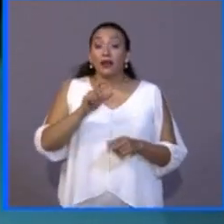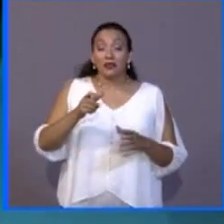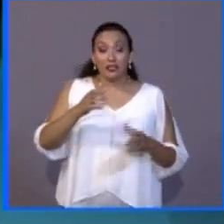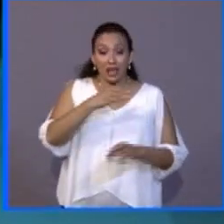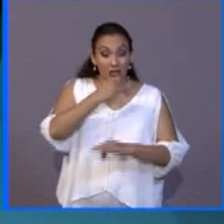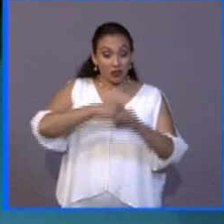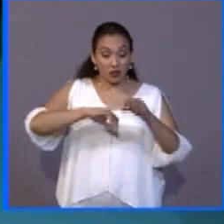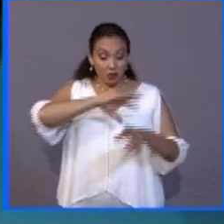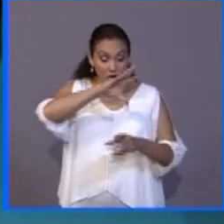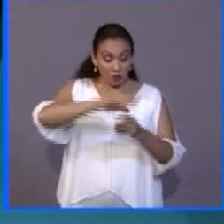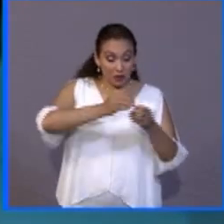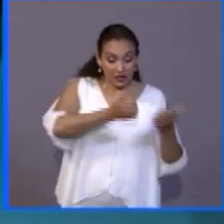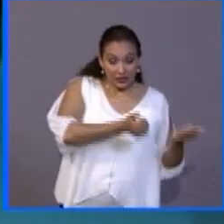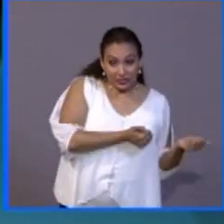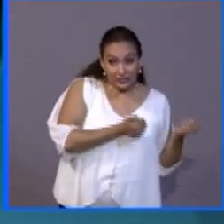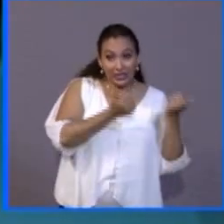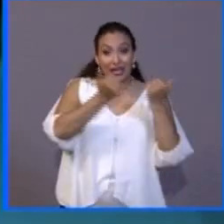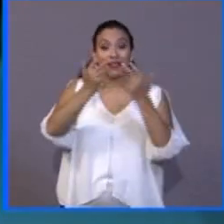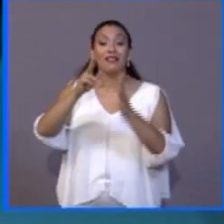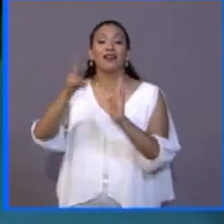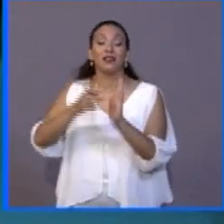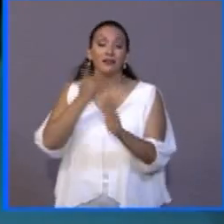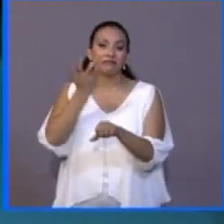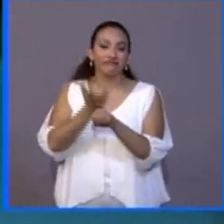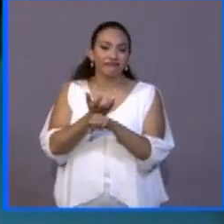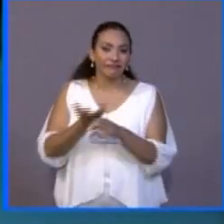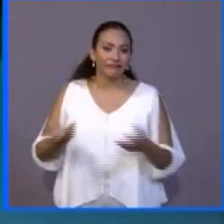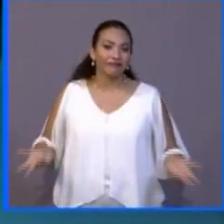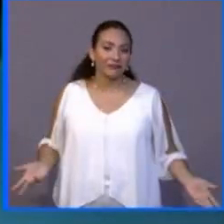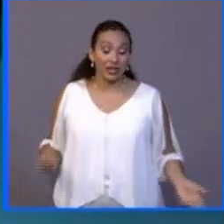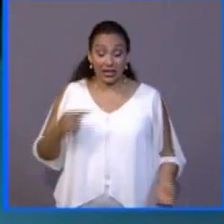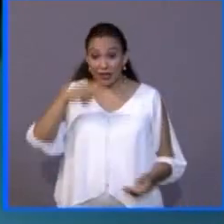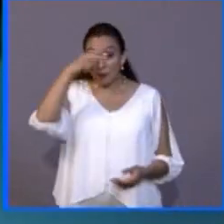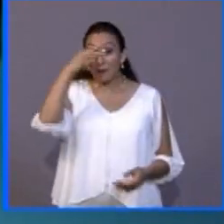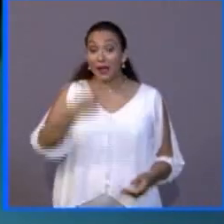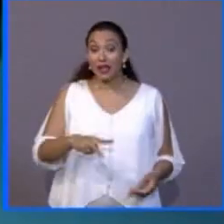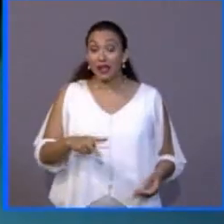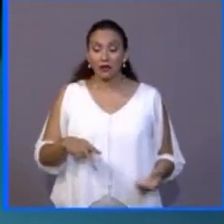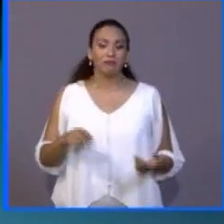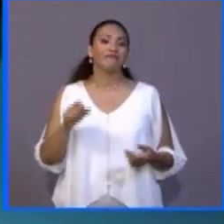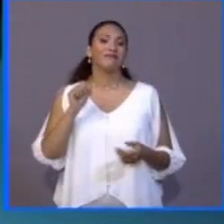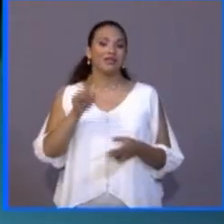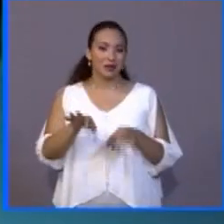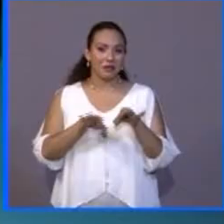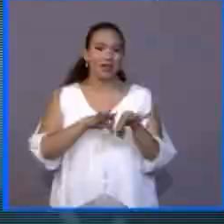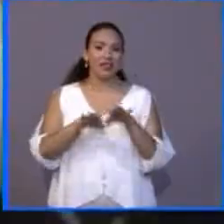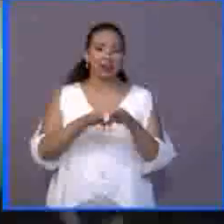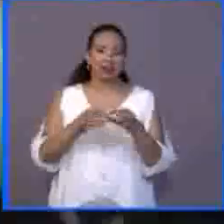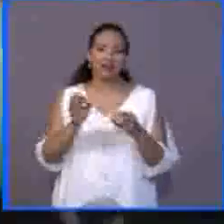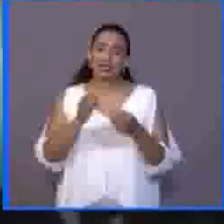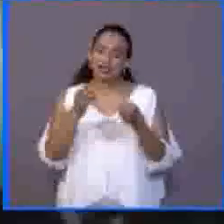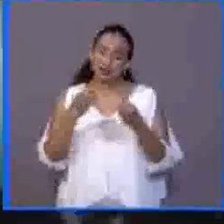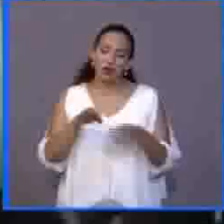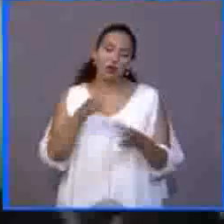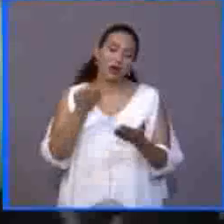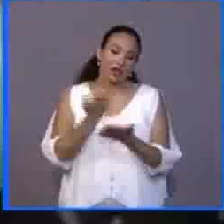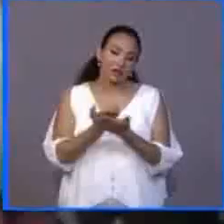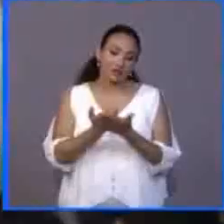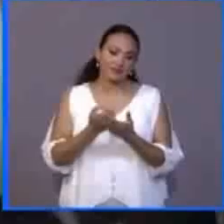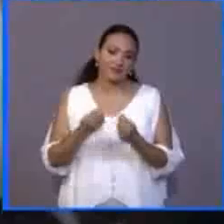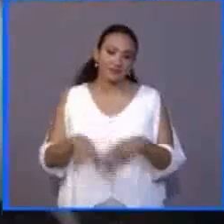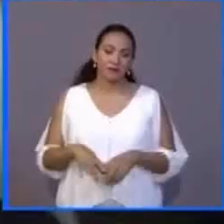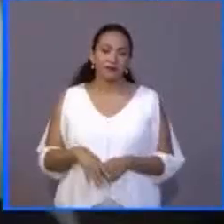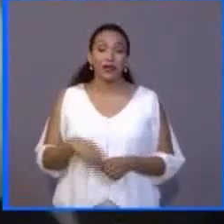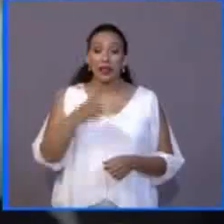final a la Unión Americana, también por acá en México tendríamos un impacto económico. En este